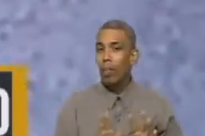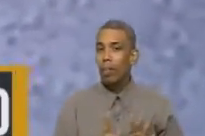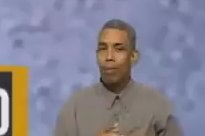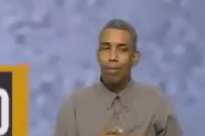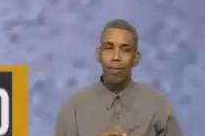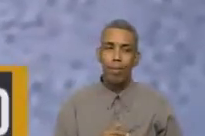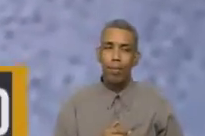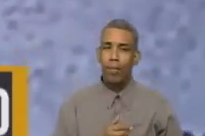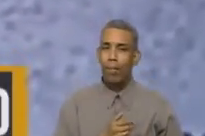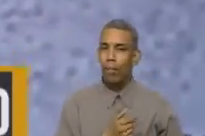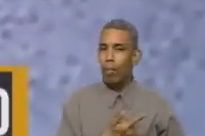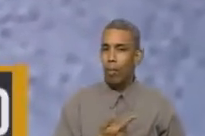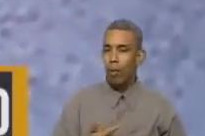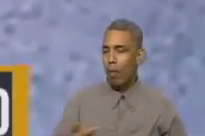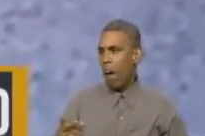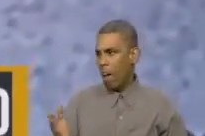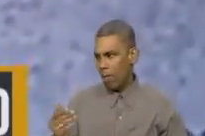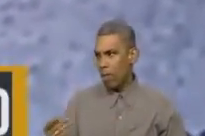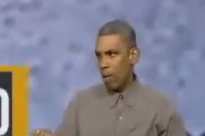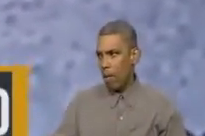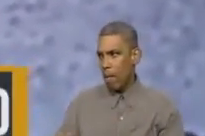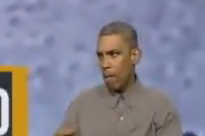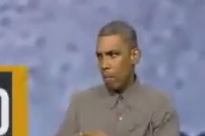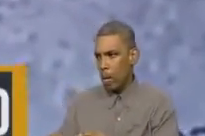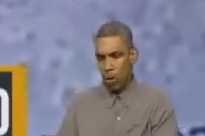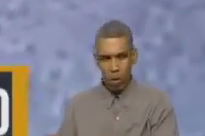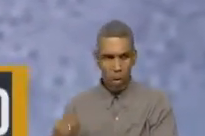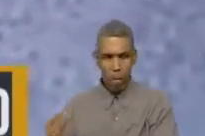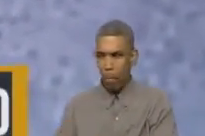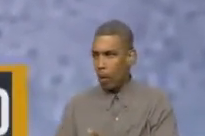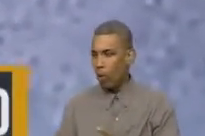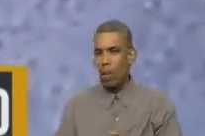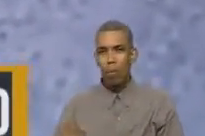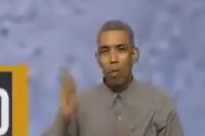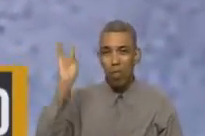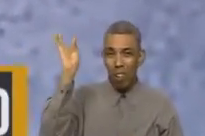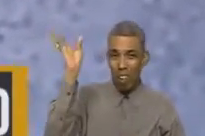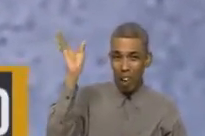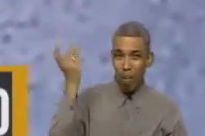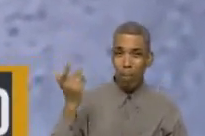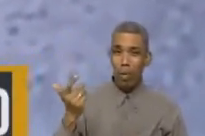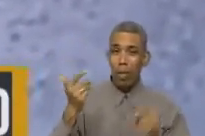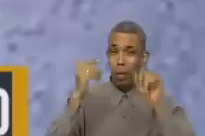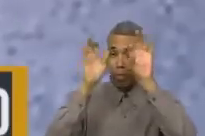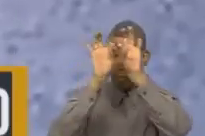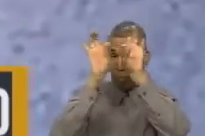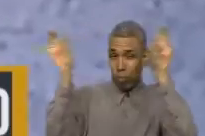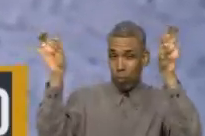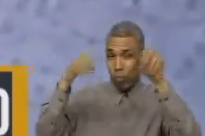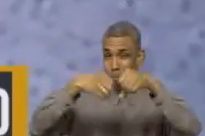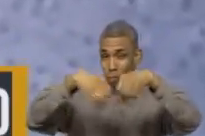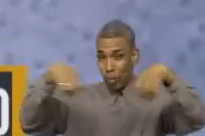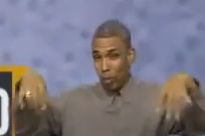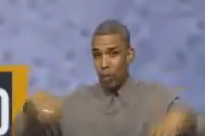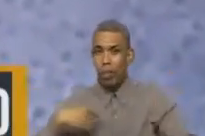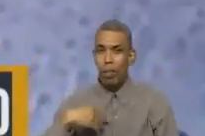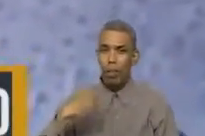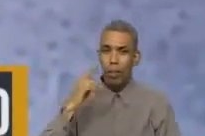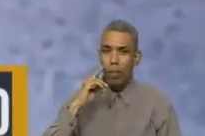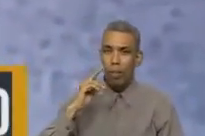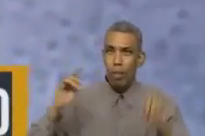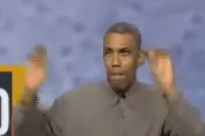cómplices comprando las instalaciones eléctricas, las lámparas. Por eso invitarles a todos para que de alguna